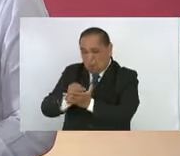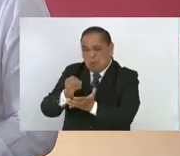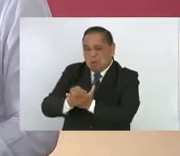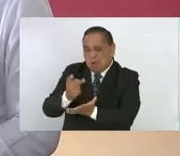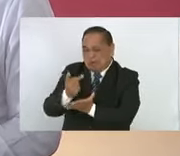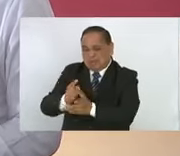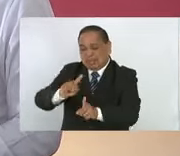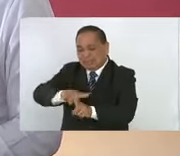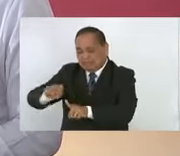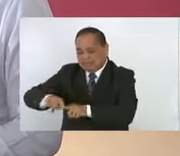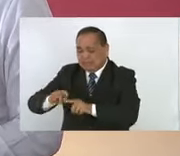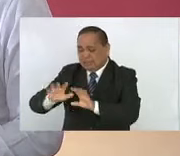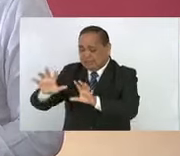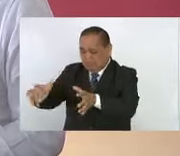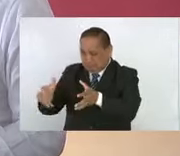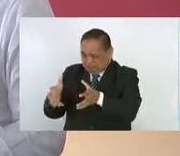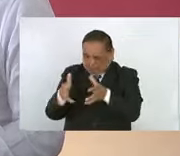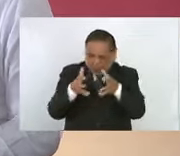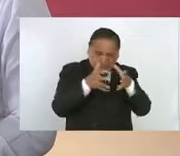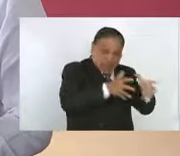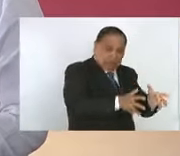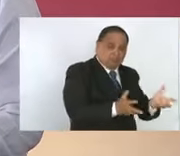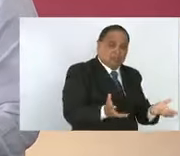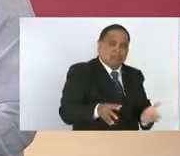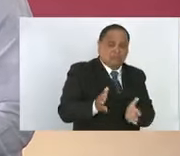los puertos, los aeropuertos,